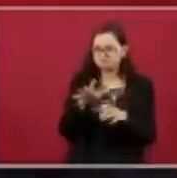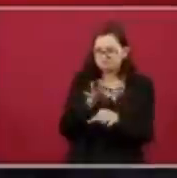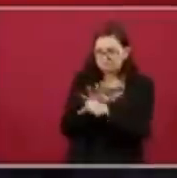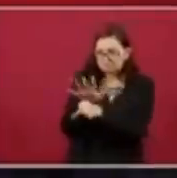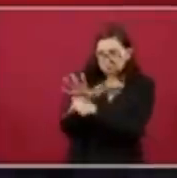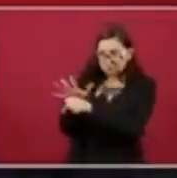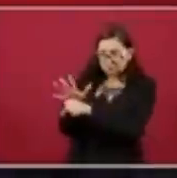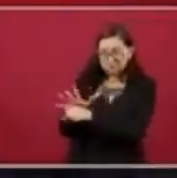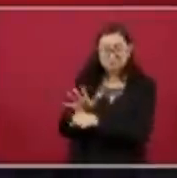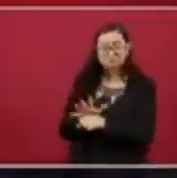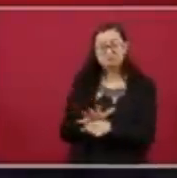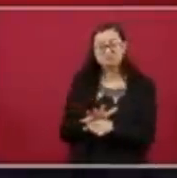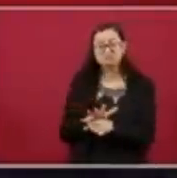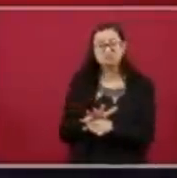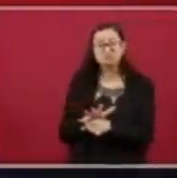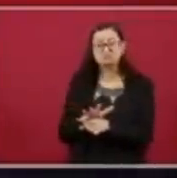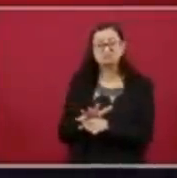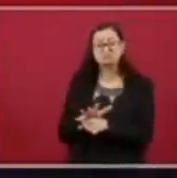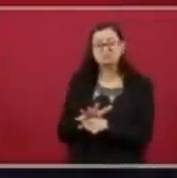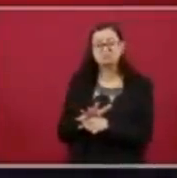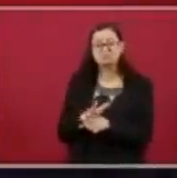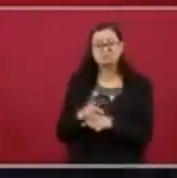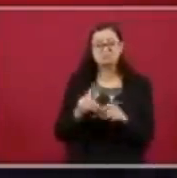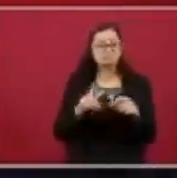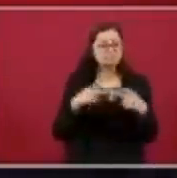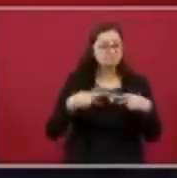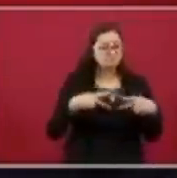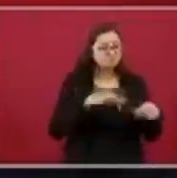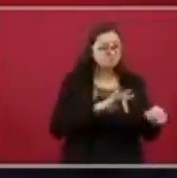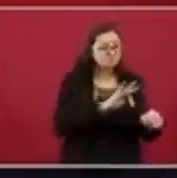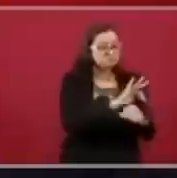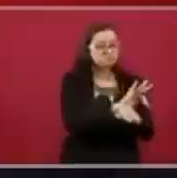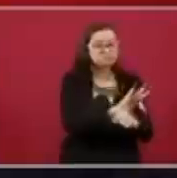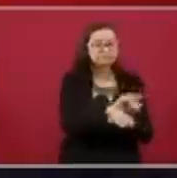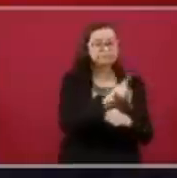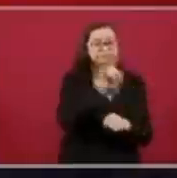suficientes para proteger a la población.